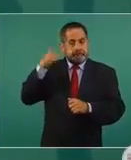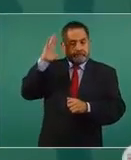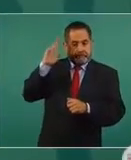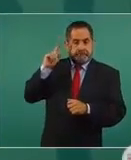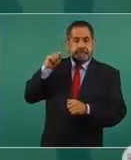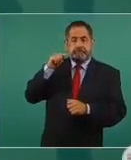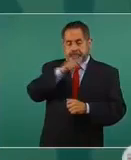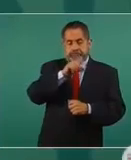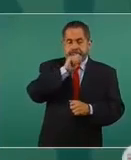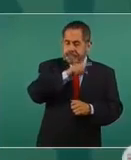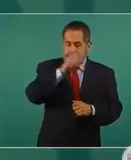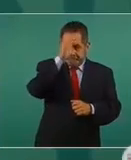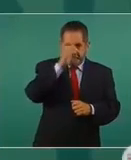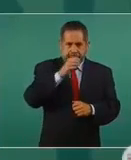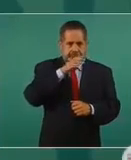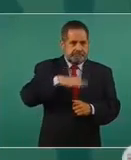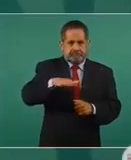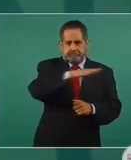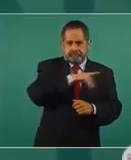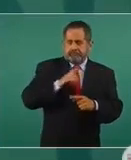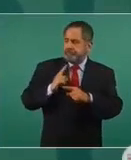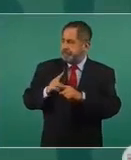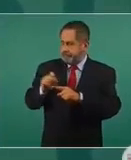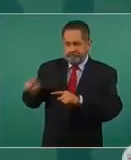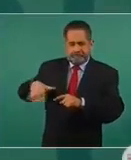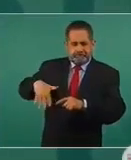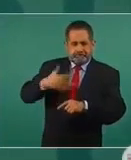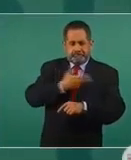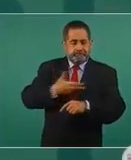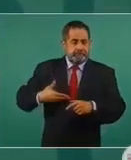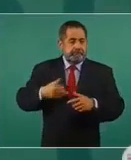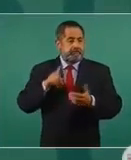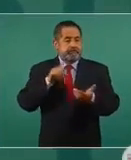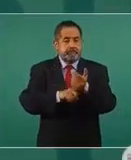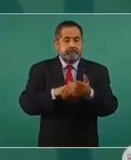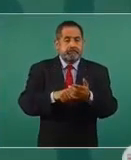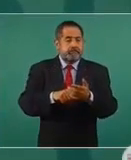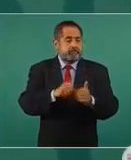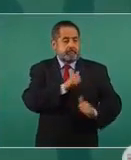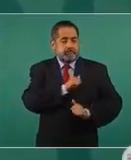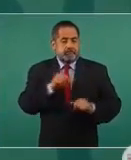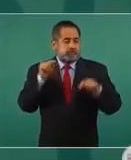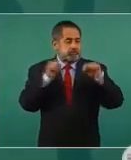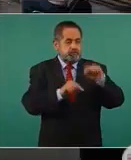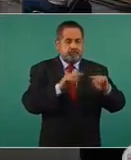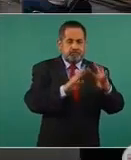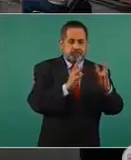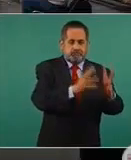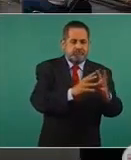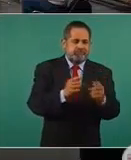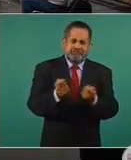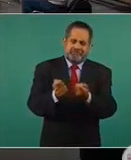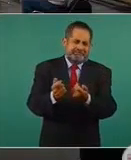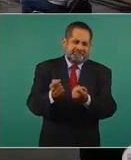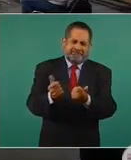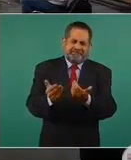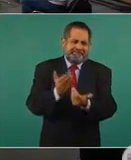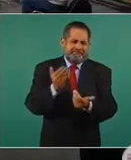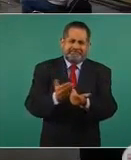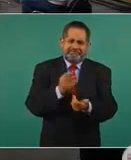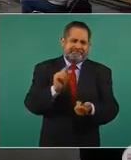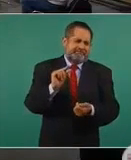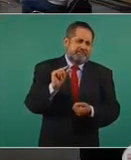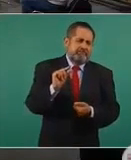Coahuila, además de lo que ya mencionó el señor presidente, la presencia de tropas era sumamente reducida.